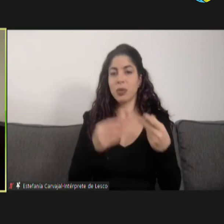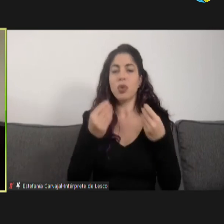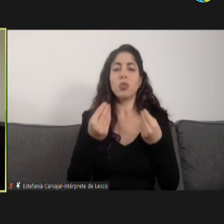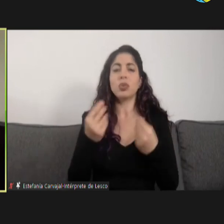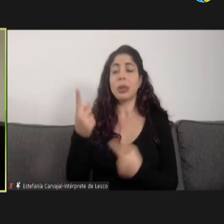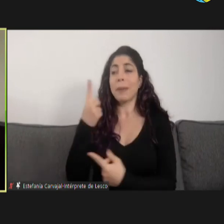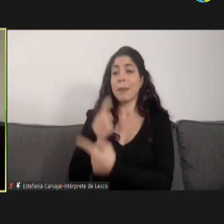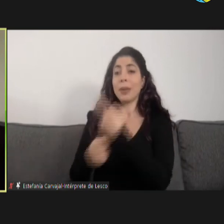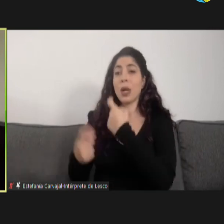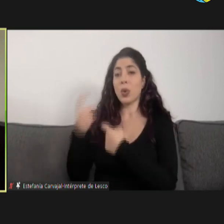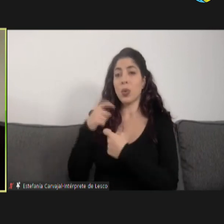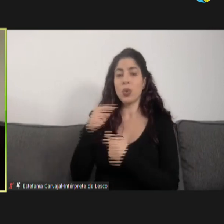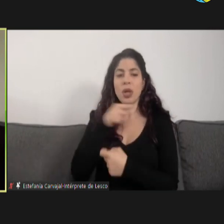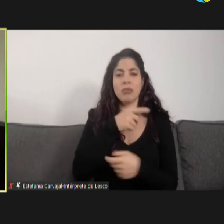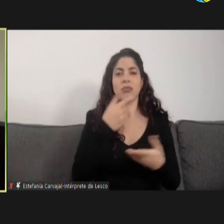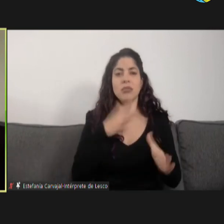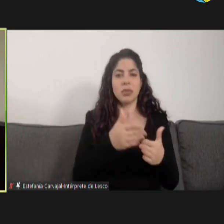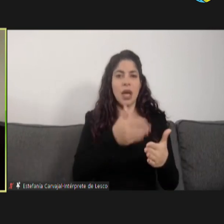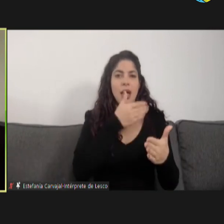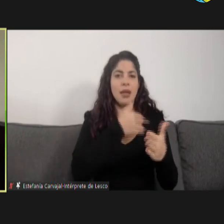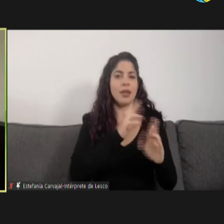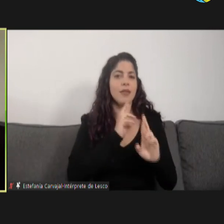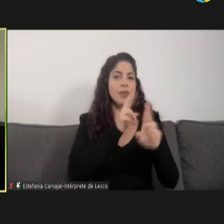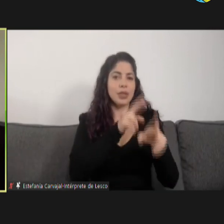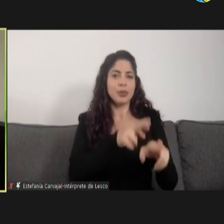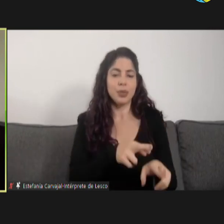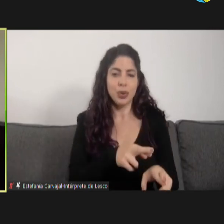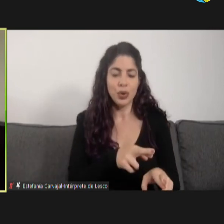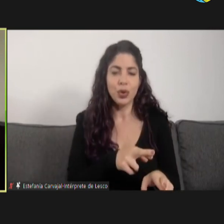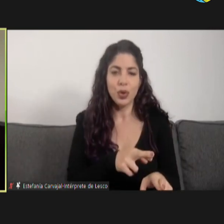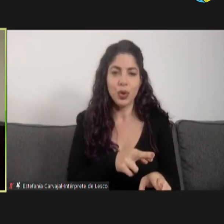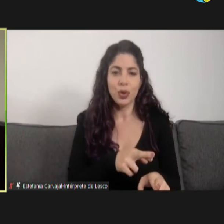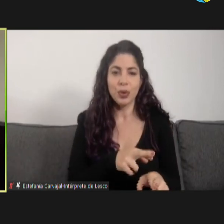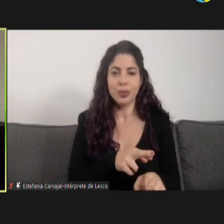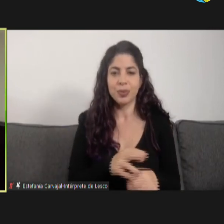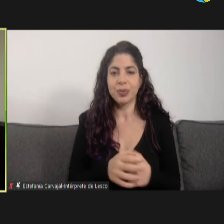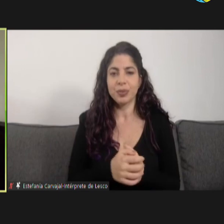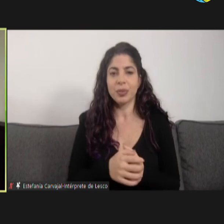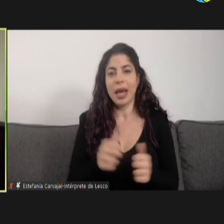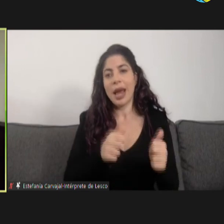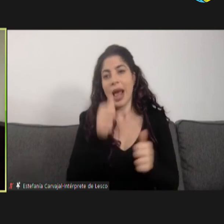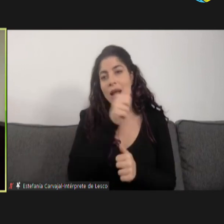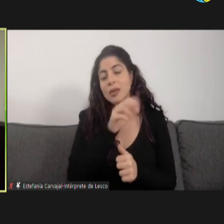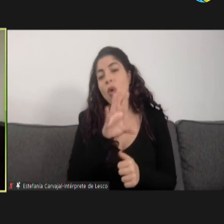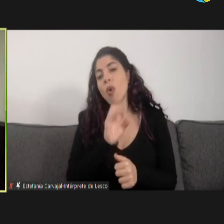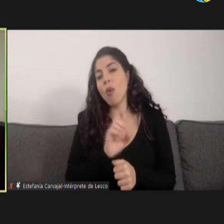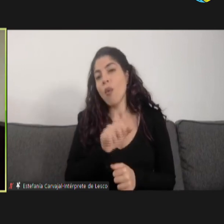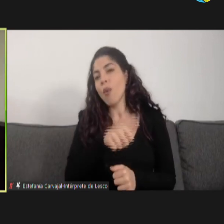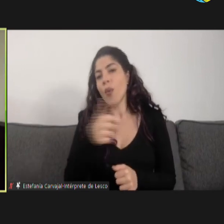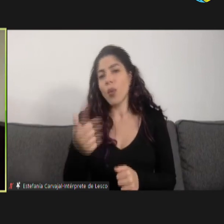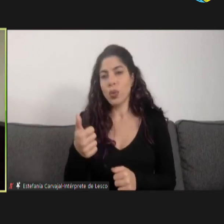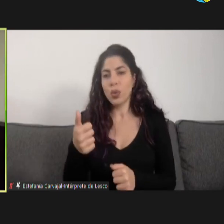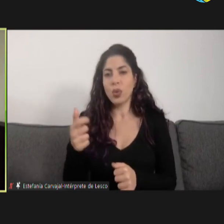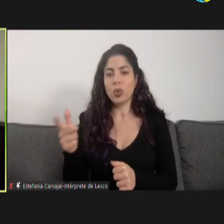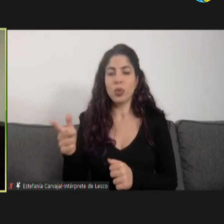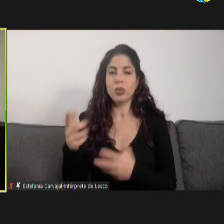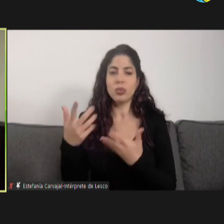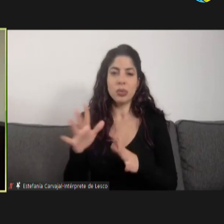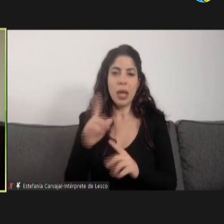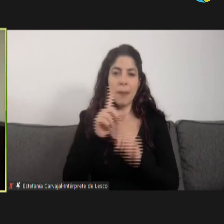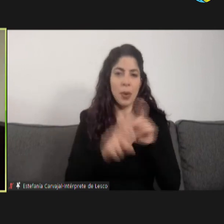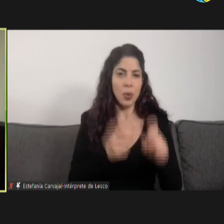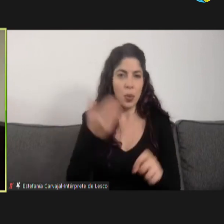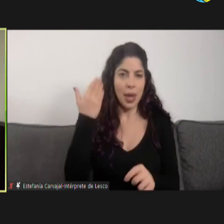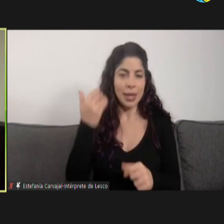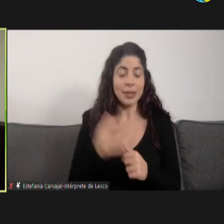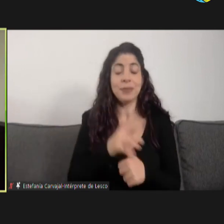los colegas ya se han respondido por parte de los jerarcas o otros colegas ya las han realizado. La